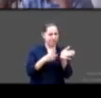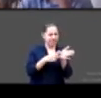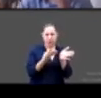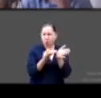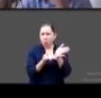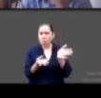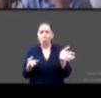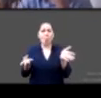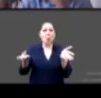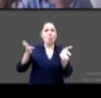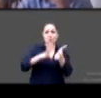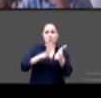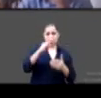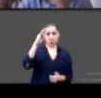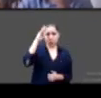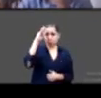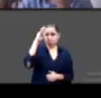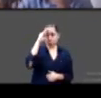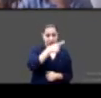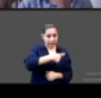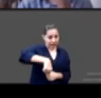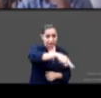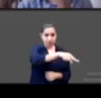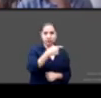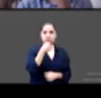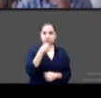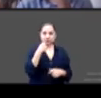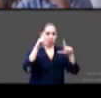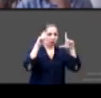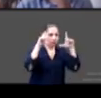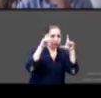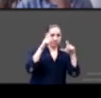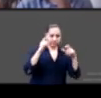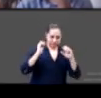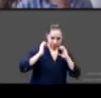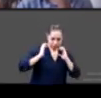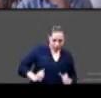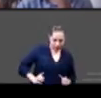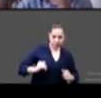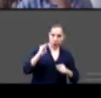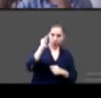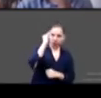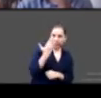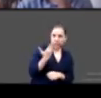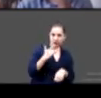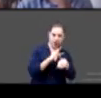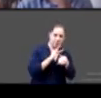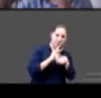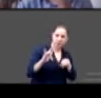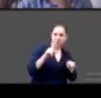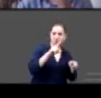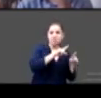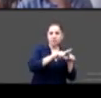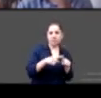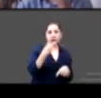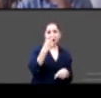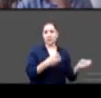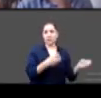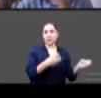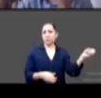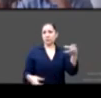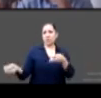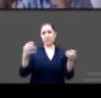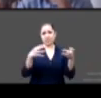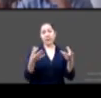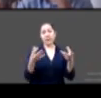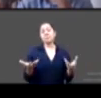abuso sexual infantil en todo el mundo. No tengo el dato específico de los primeros 4 de México. Estos datos los tiene la Guardia Nacional,